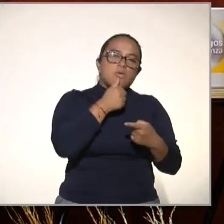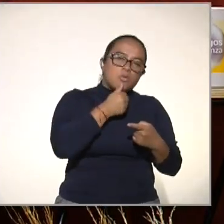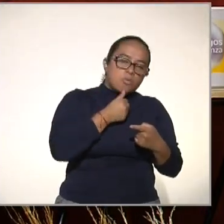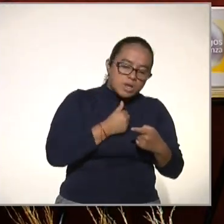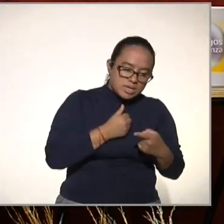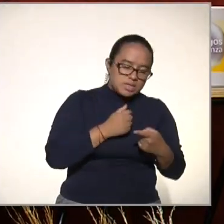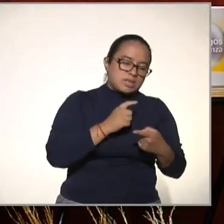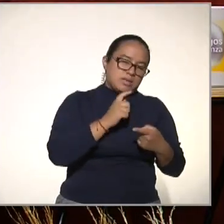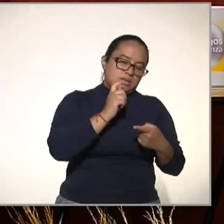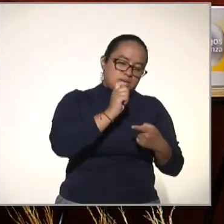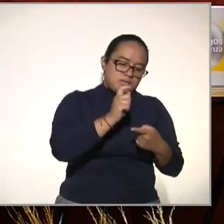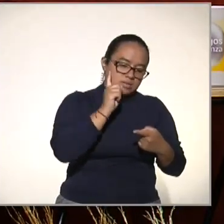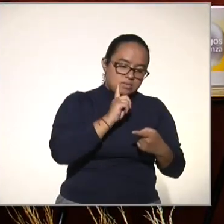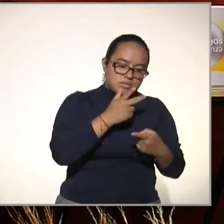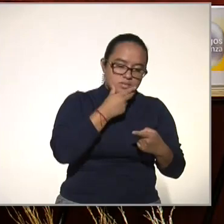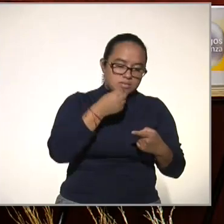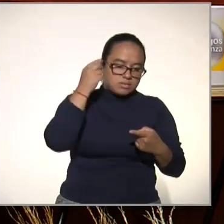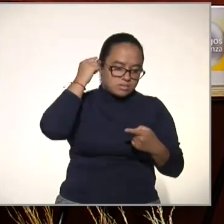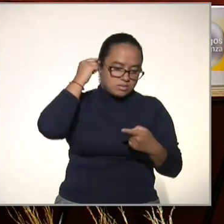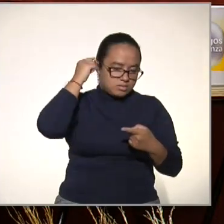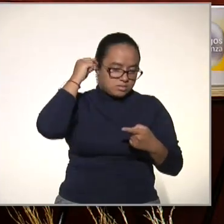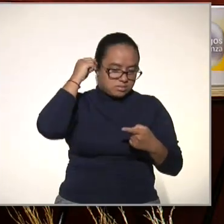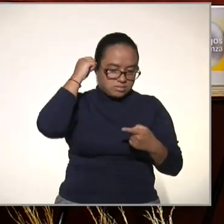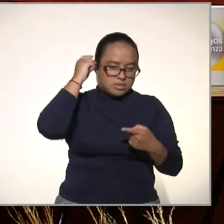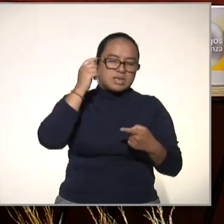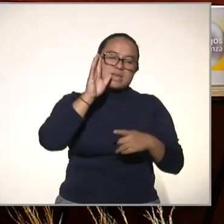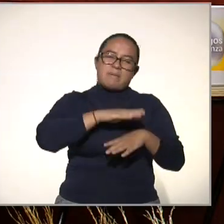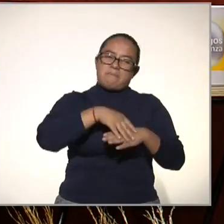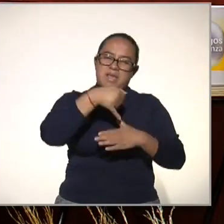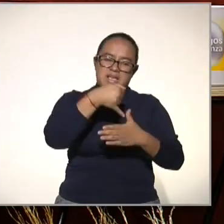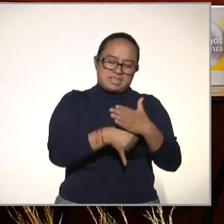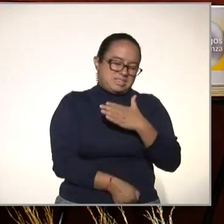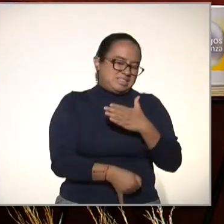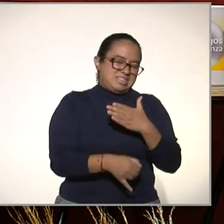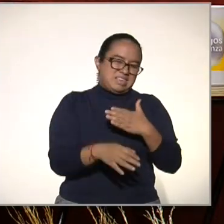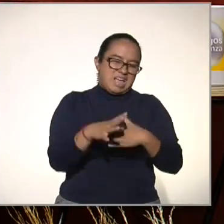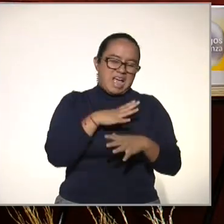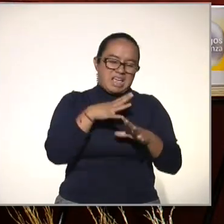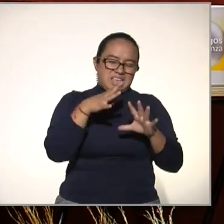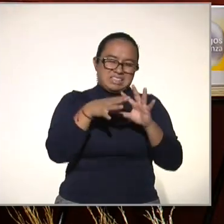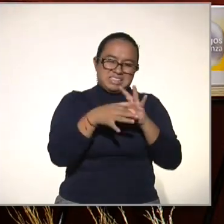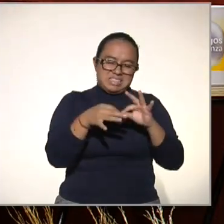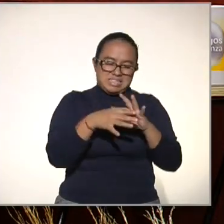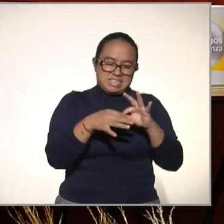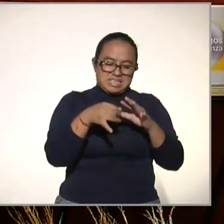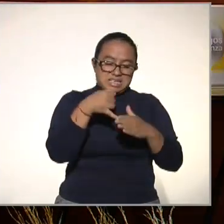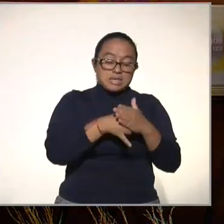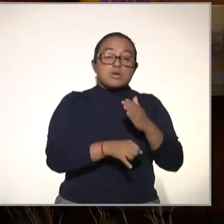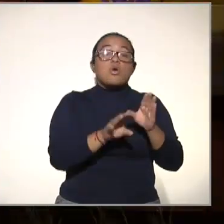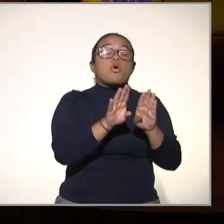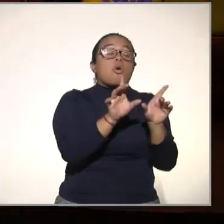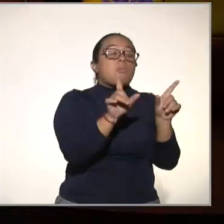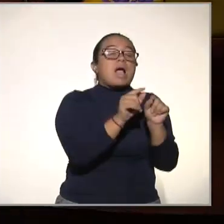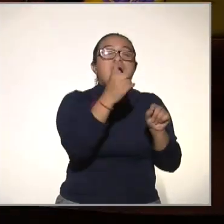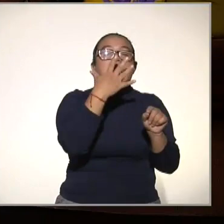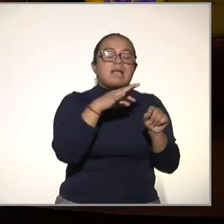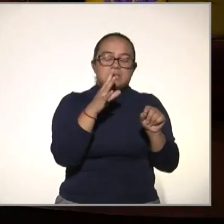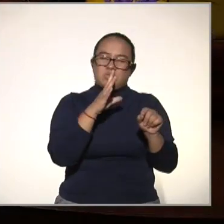biológica, aunque también es muy amplio hablar de biología, no es algo así como súper reducido.